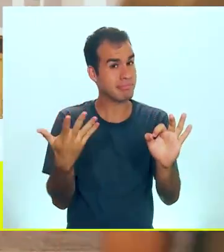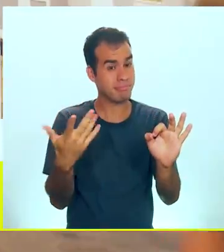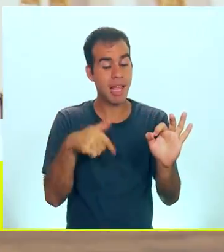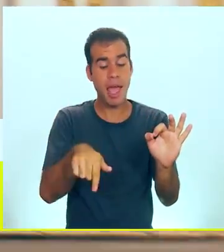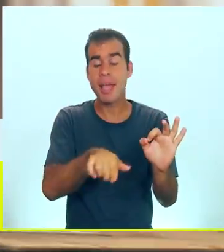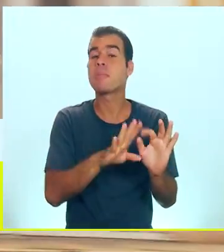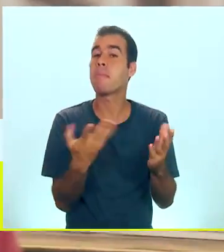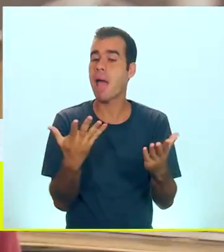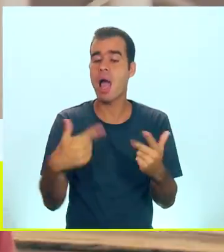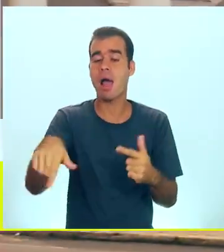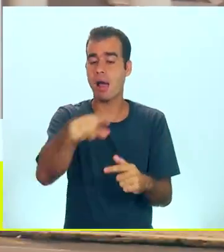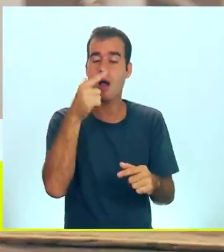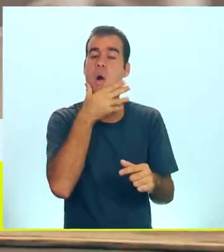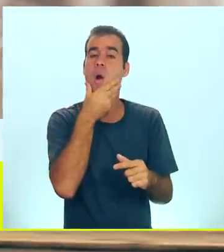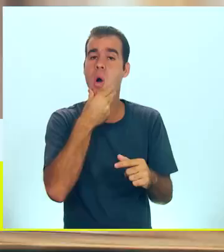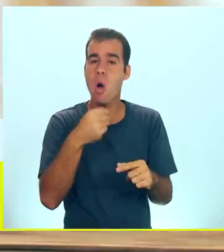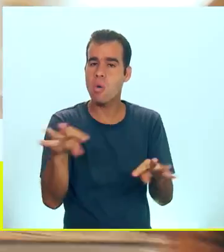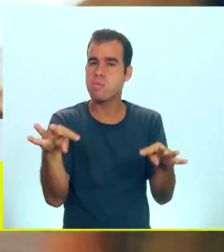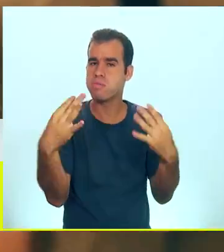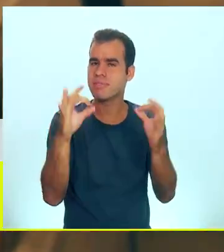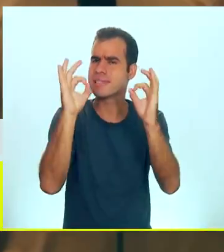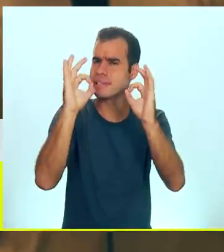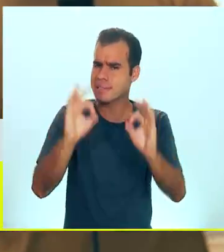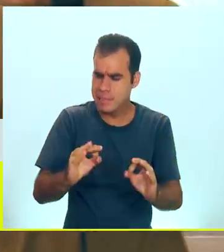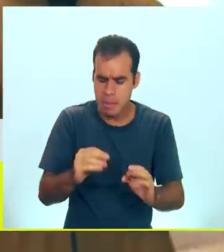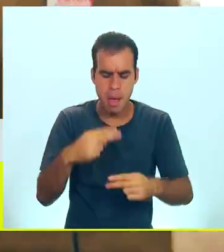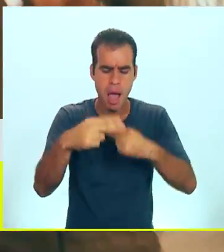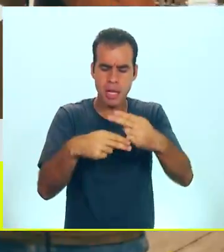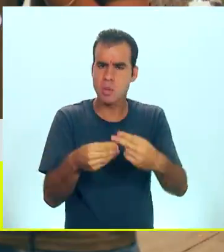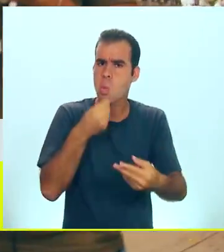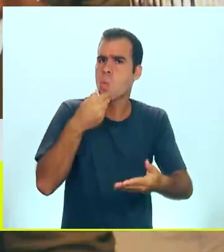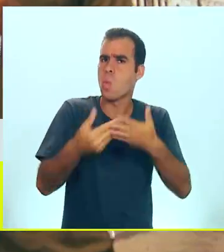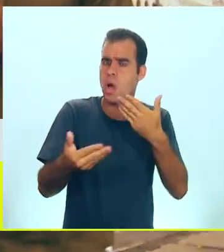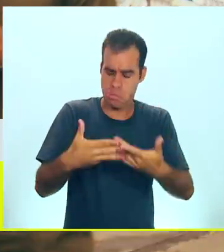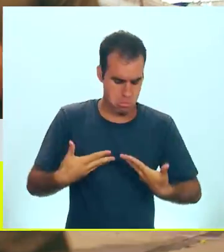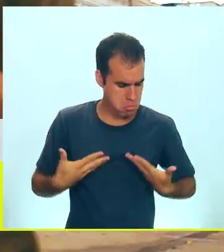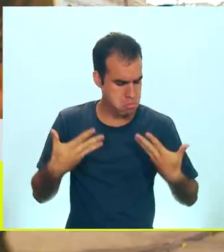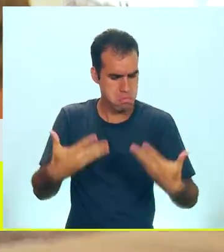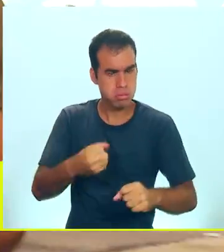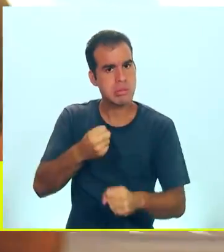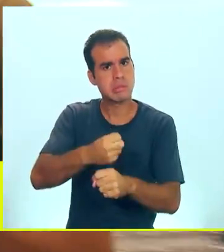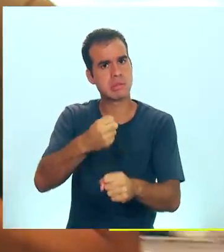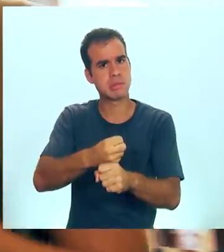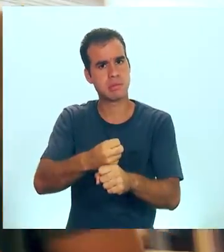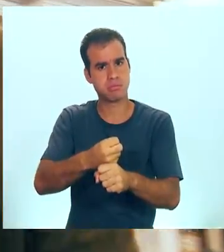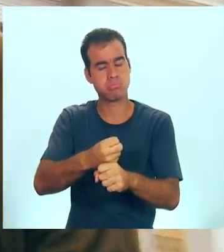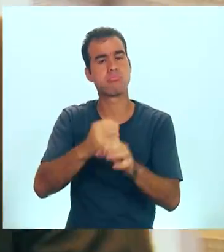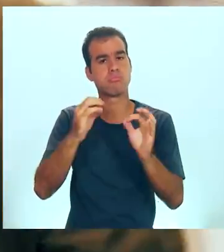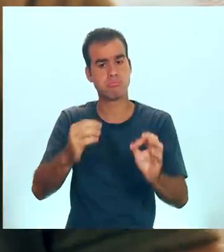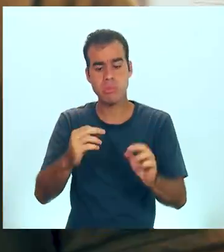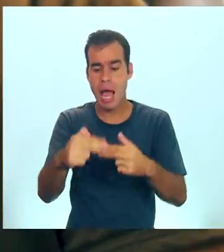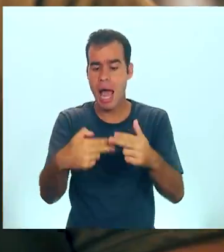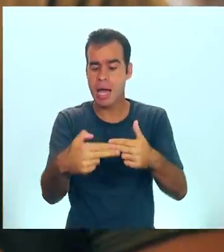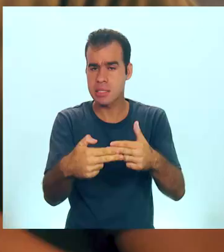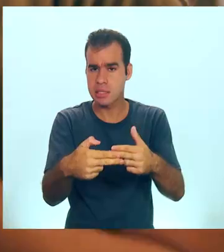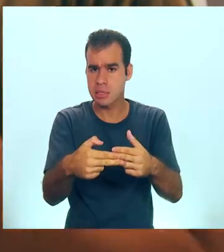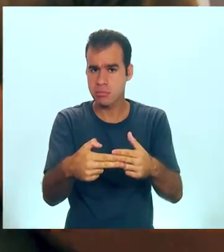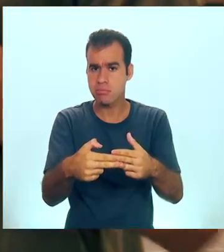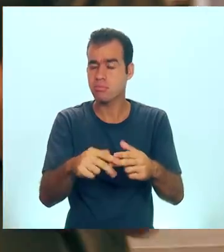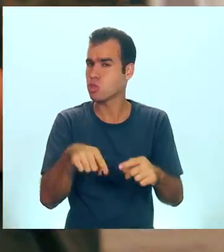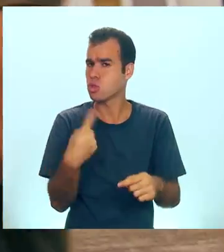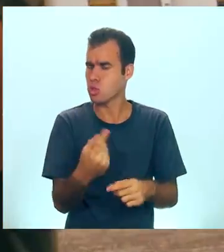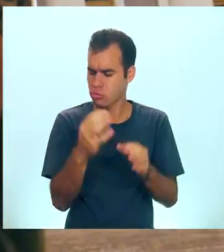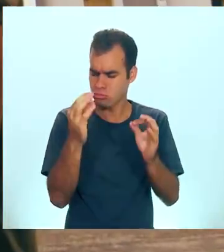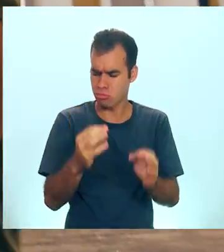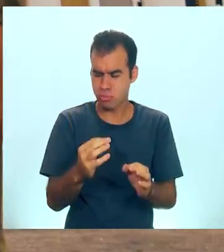para nuestra juventud siempre capaz de asumir cualquier reto. No solo asumirlo, sino solucionarlo y llevarlo a vías de hecho, porque nosotros somos